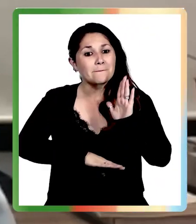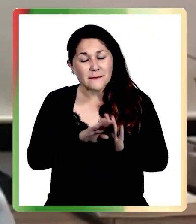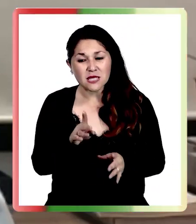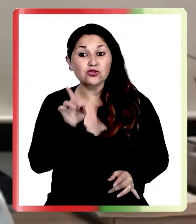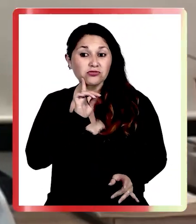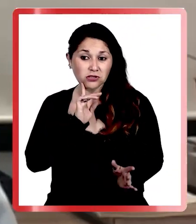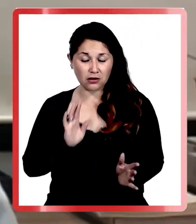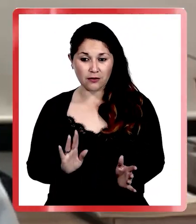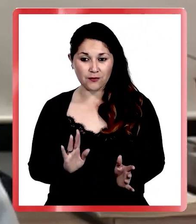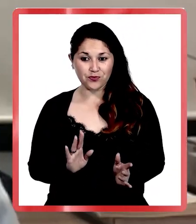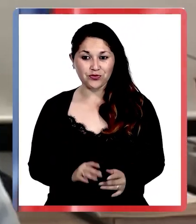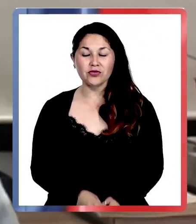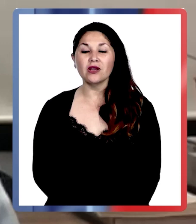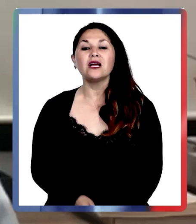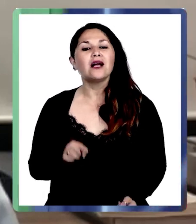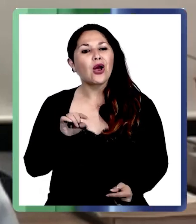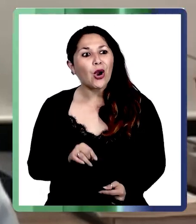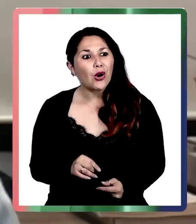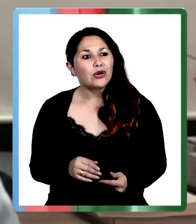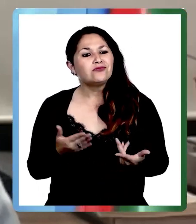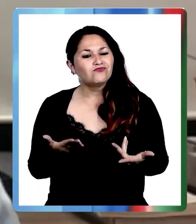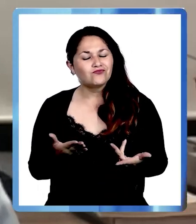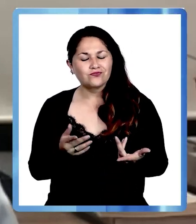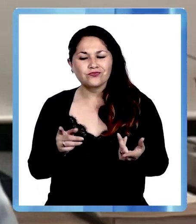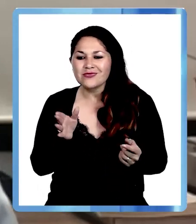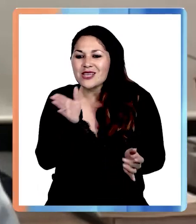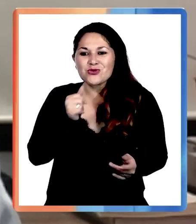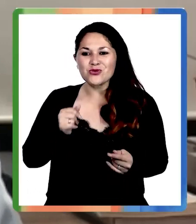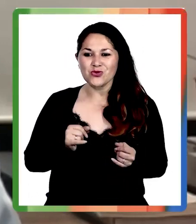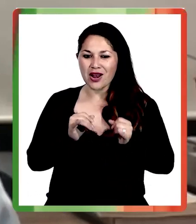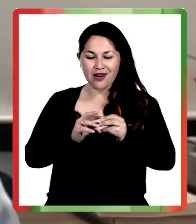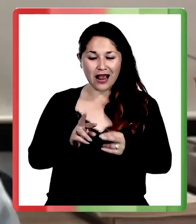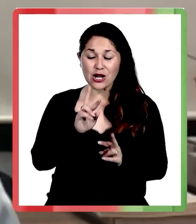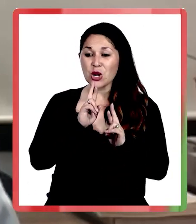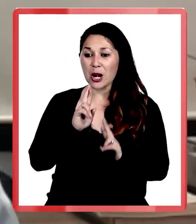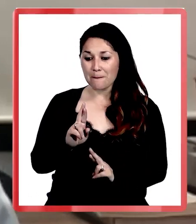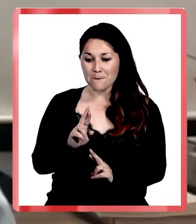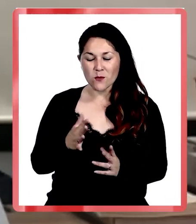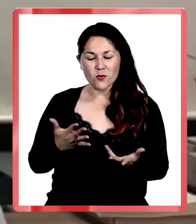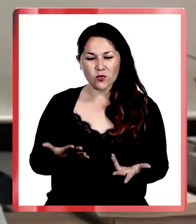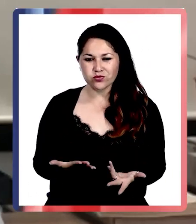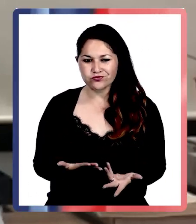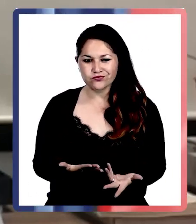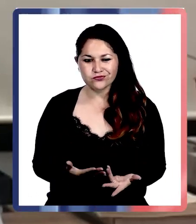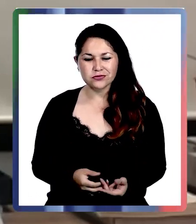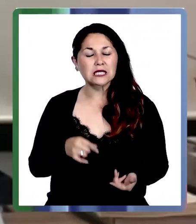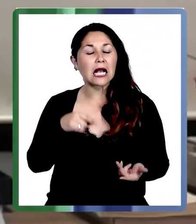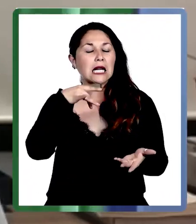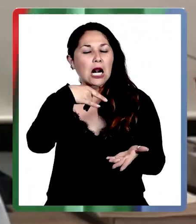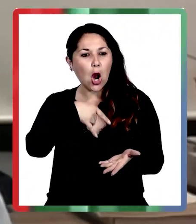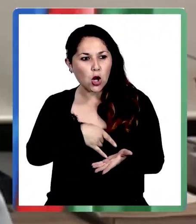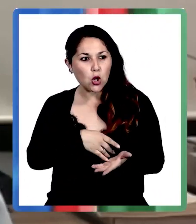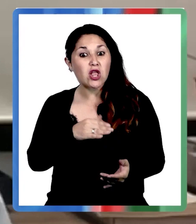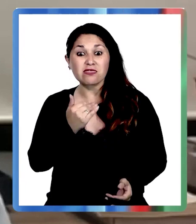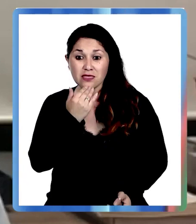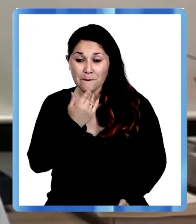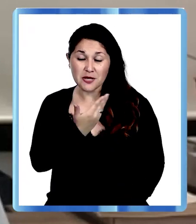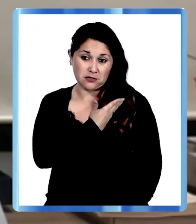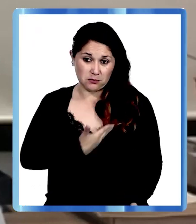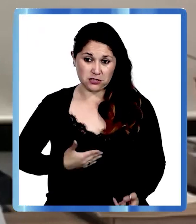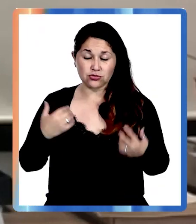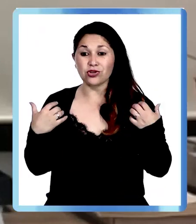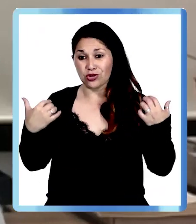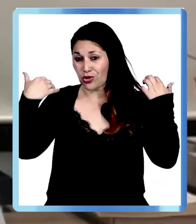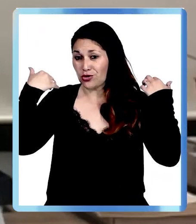cobrar. Entonces, cuando esto no se solucionó en vía legislativa, como debió haber sido, donde también el Ejecutivo tiene